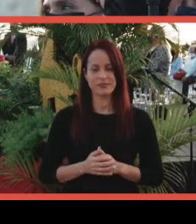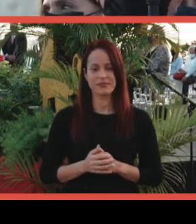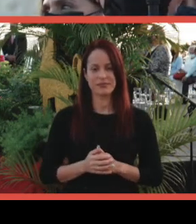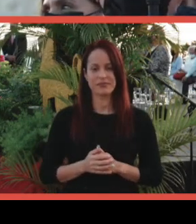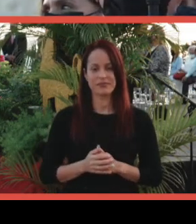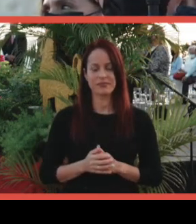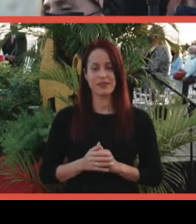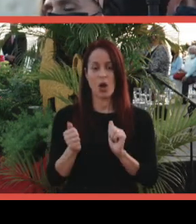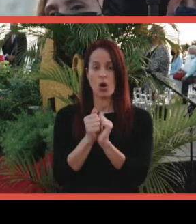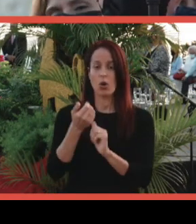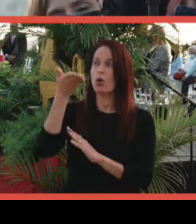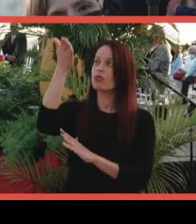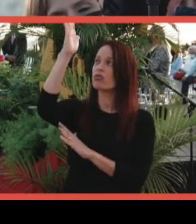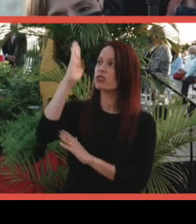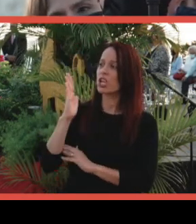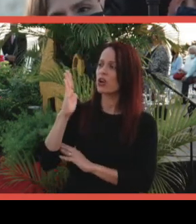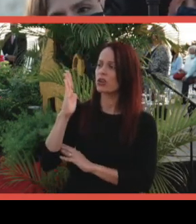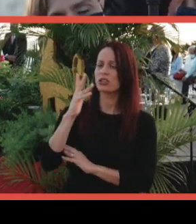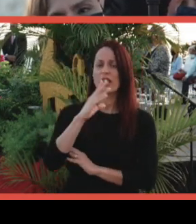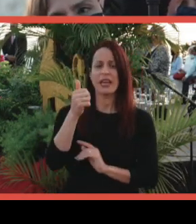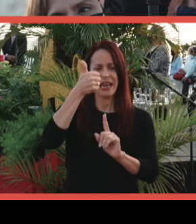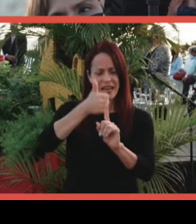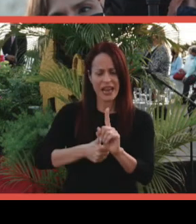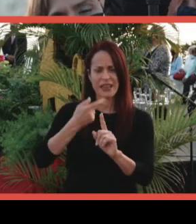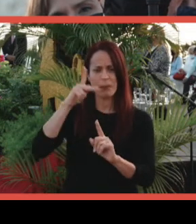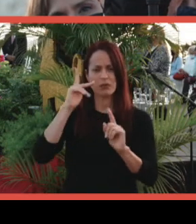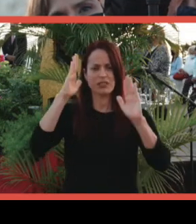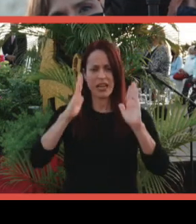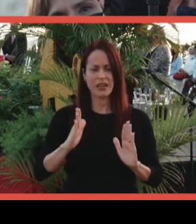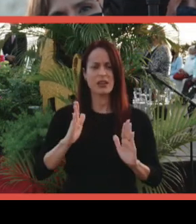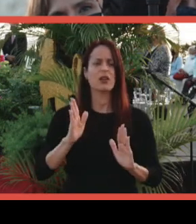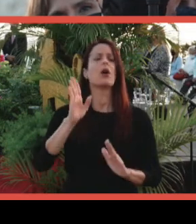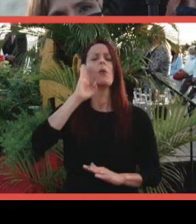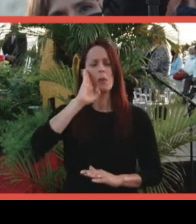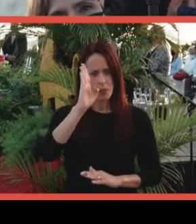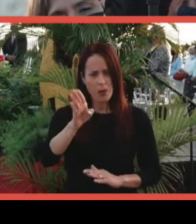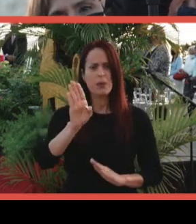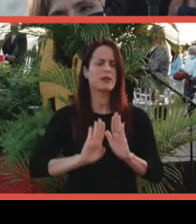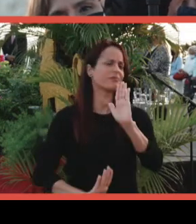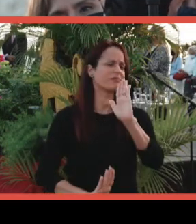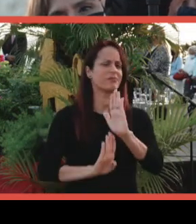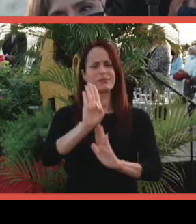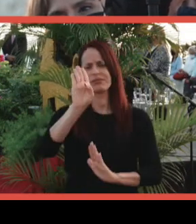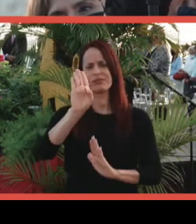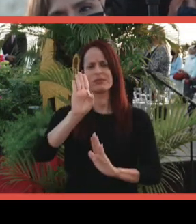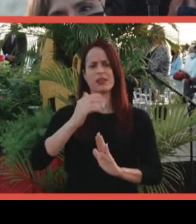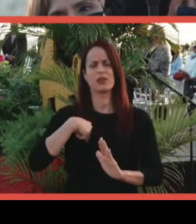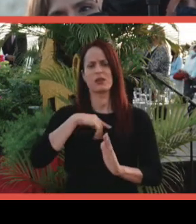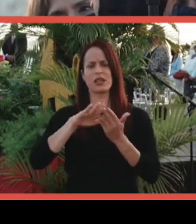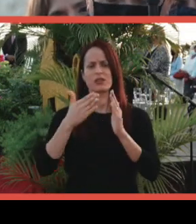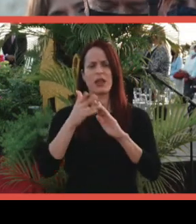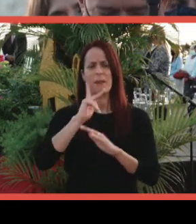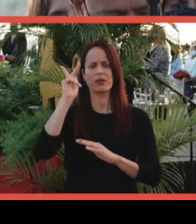Con Dios y con cada ponceño vamos a levantar nuestra ciudad de Ponce.